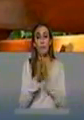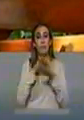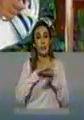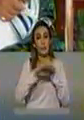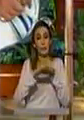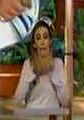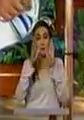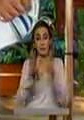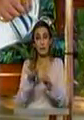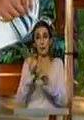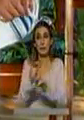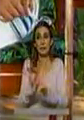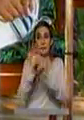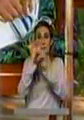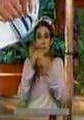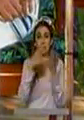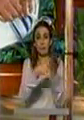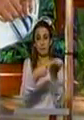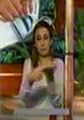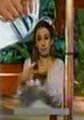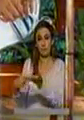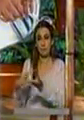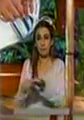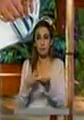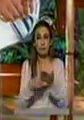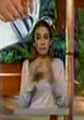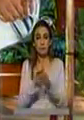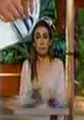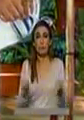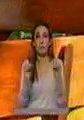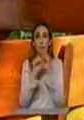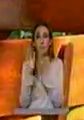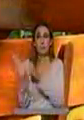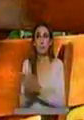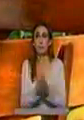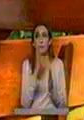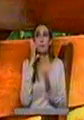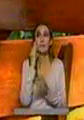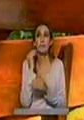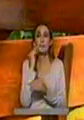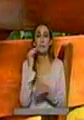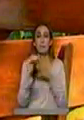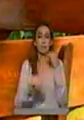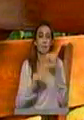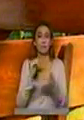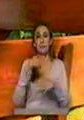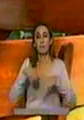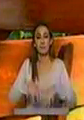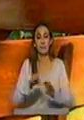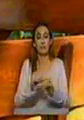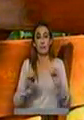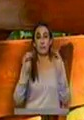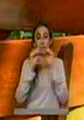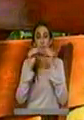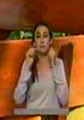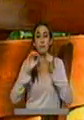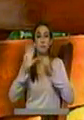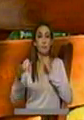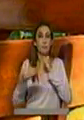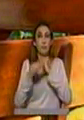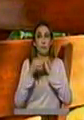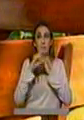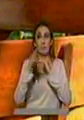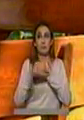invitados que con sus comentarios, sus puntos de vista y sus experiencias pueden aportar mucho en